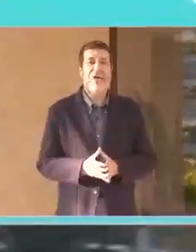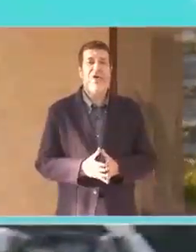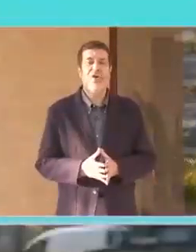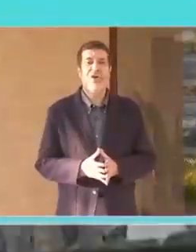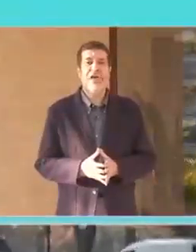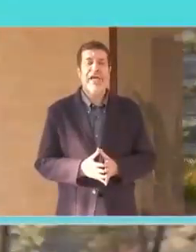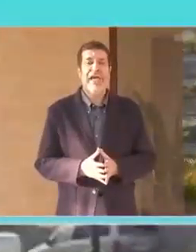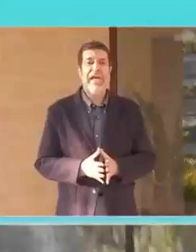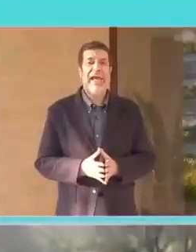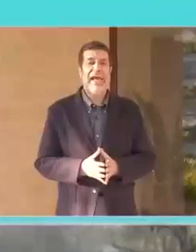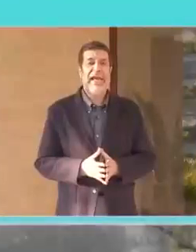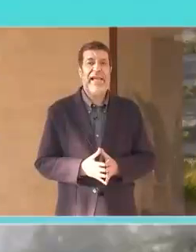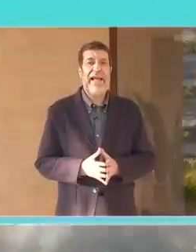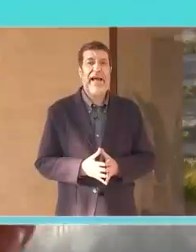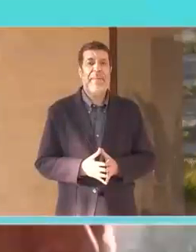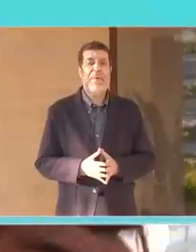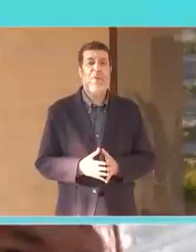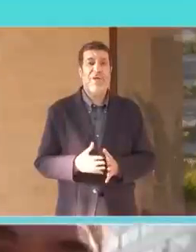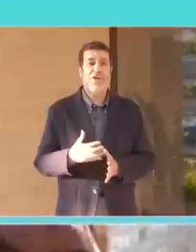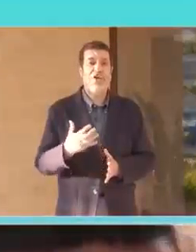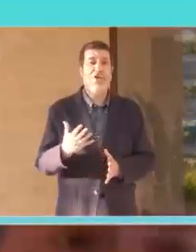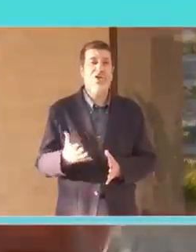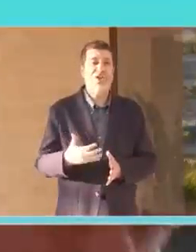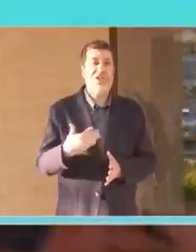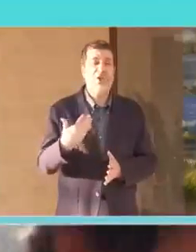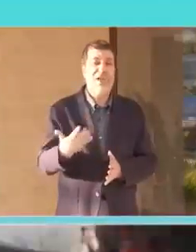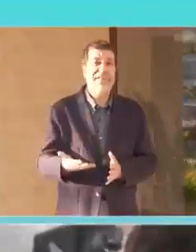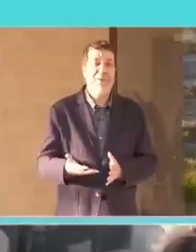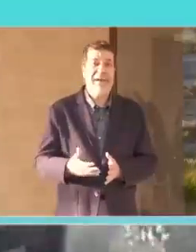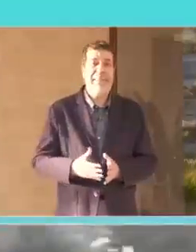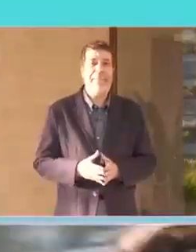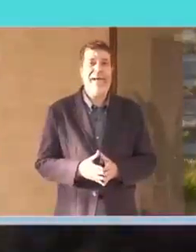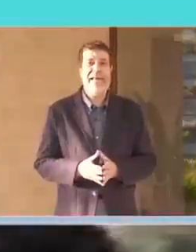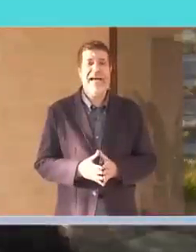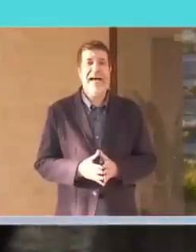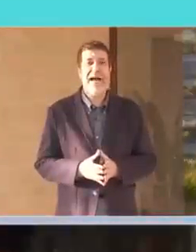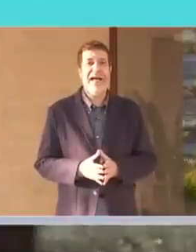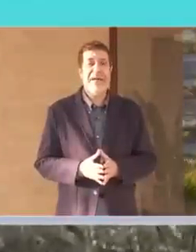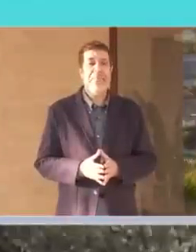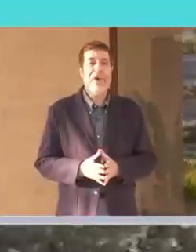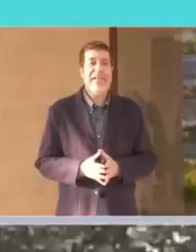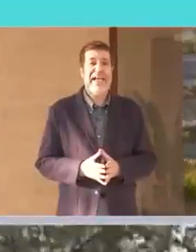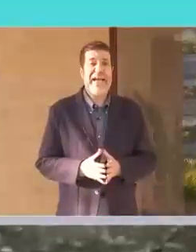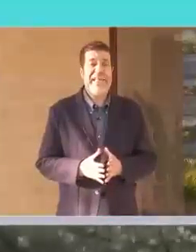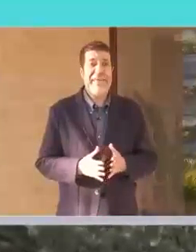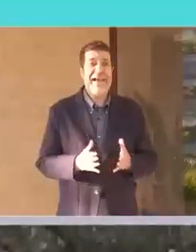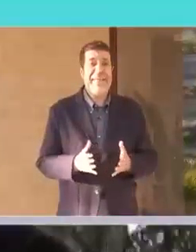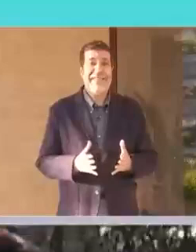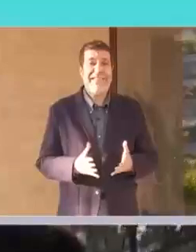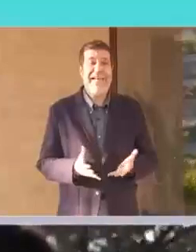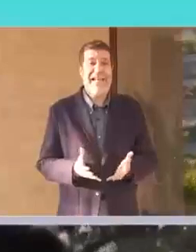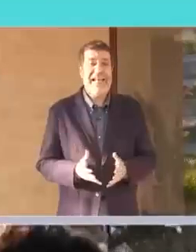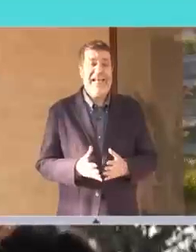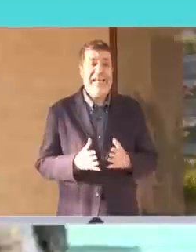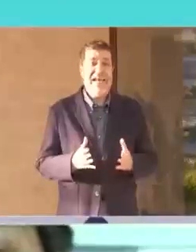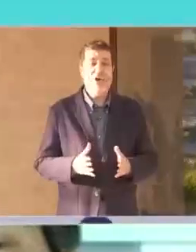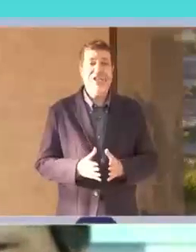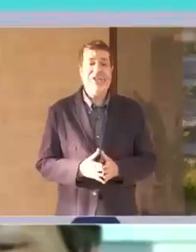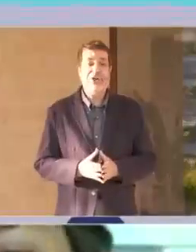más que con la preocupación, ¿no es cierto?, de hacer una campaña política de manera